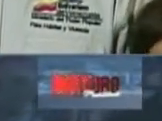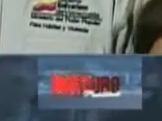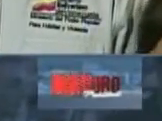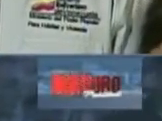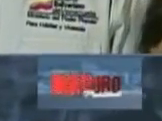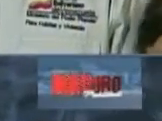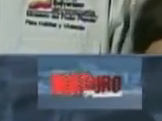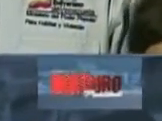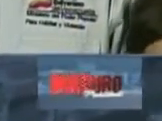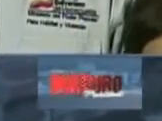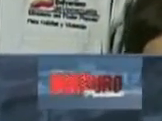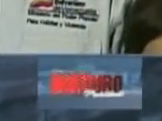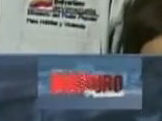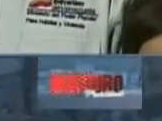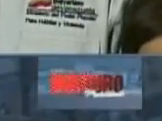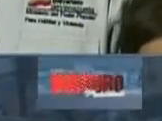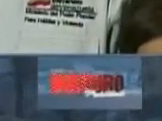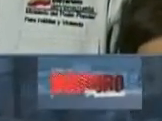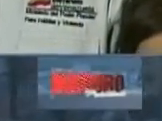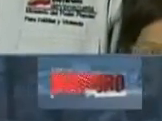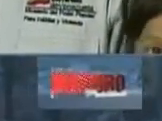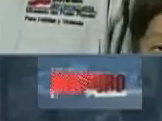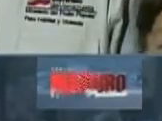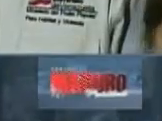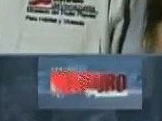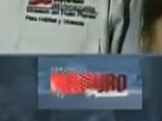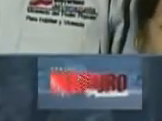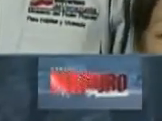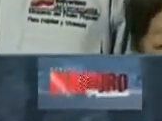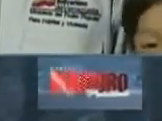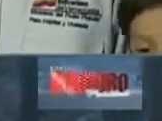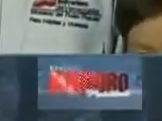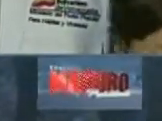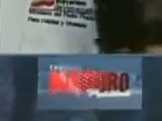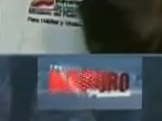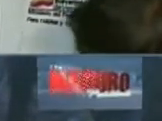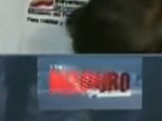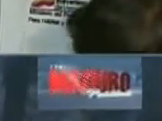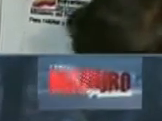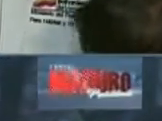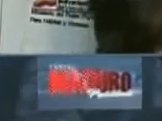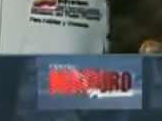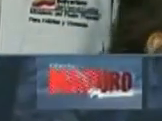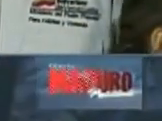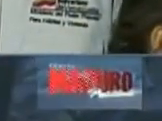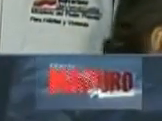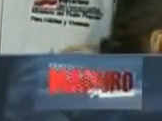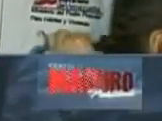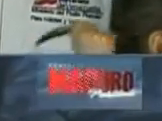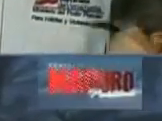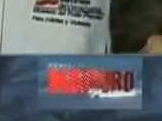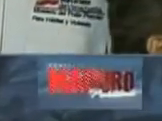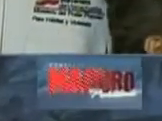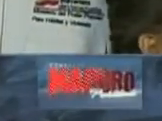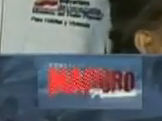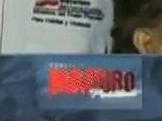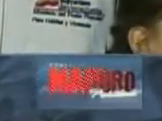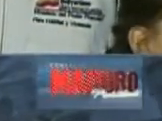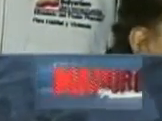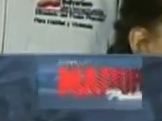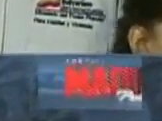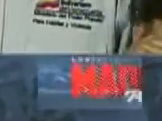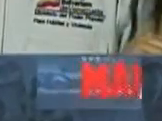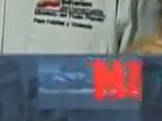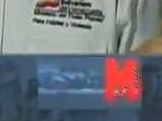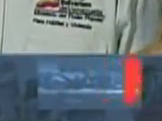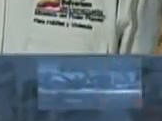nuevo barrio tricolor y para eso necesito su ayuda compatriota necesito la ayuda del poder popular